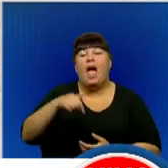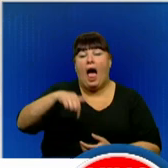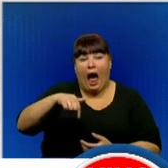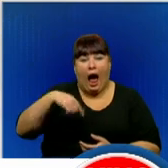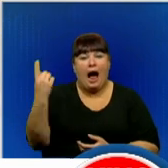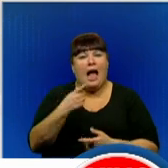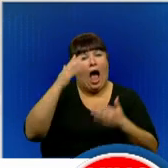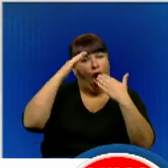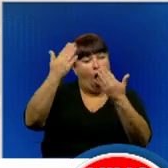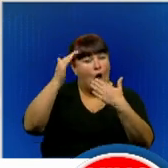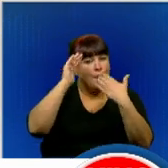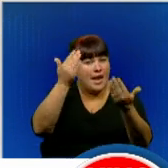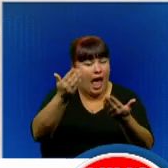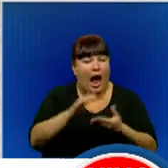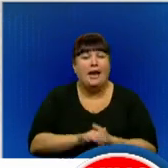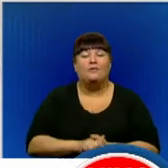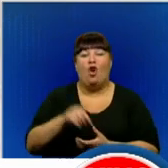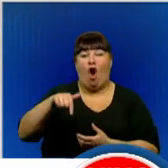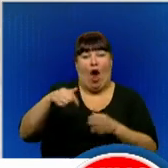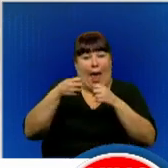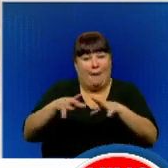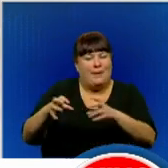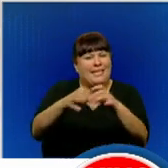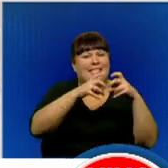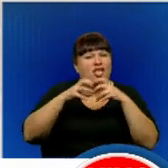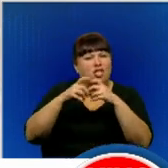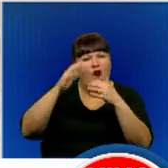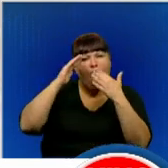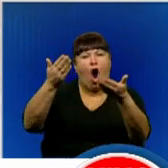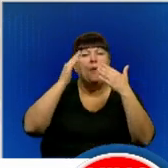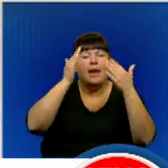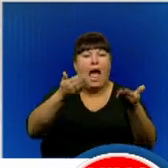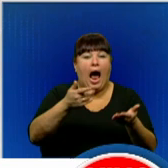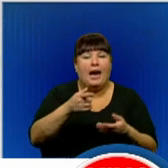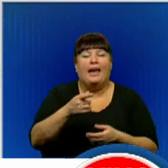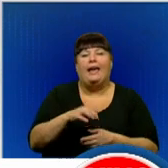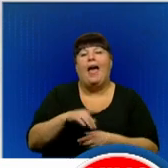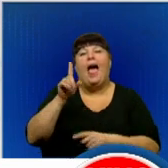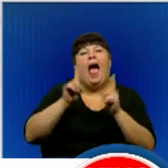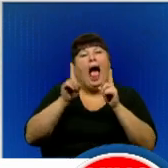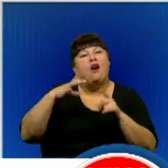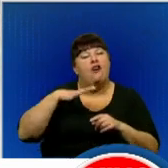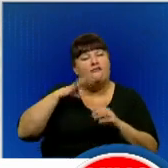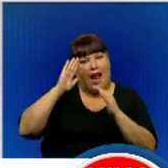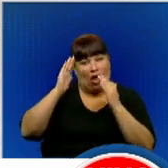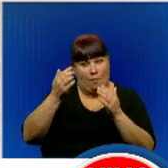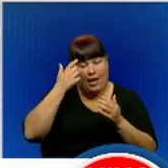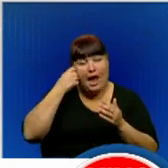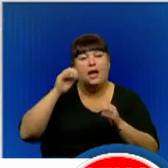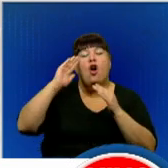homenajes hoy cuando empezamos la sesión faltaron algunos homenajes